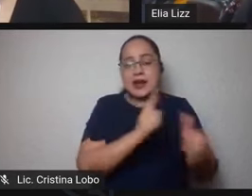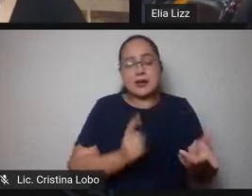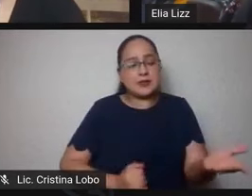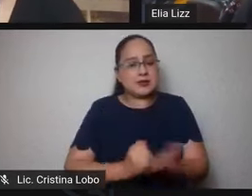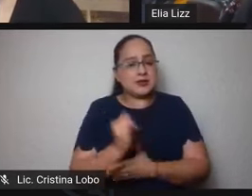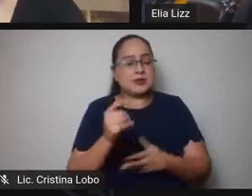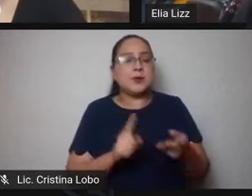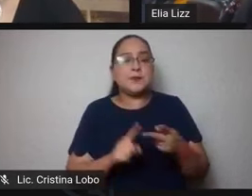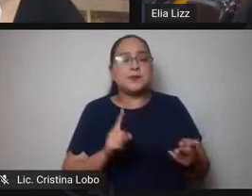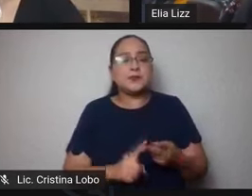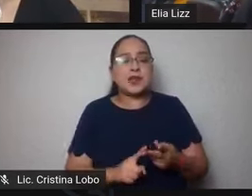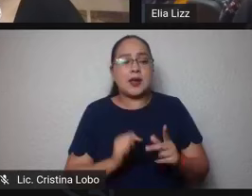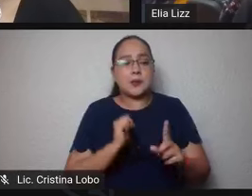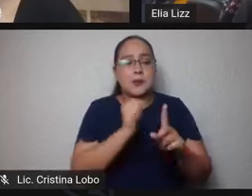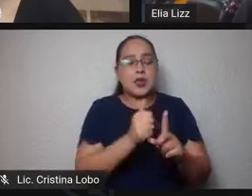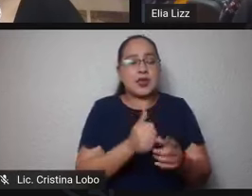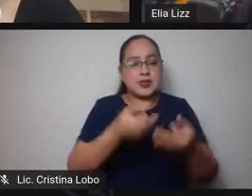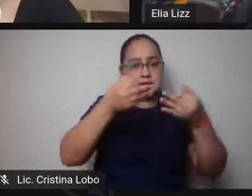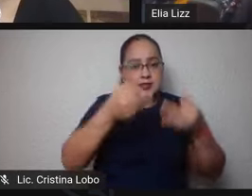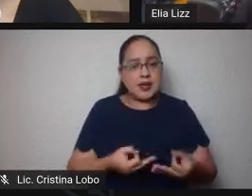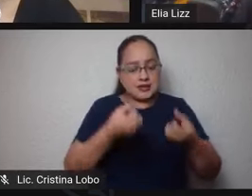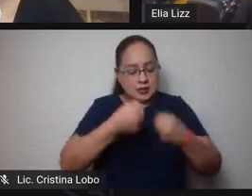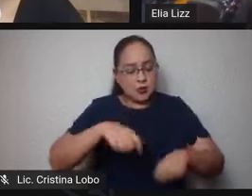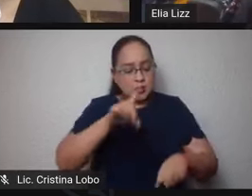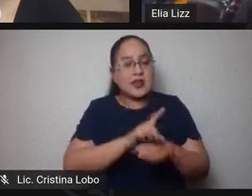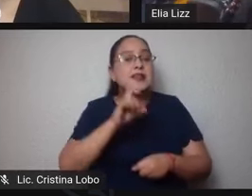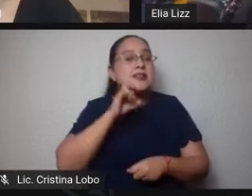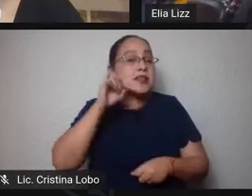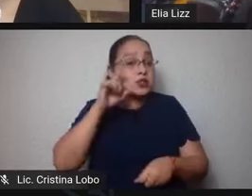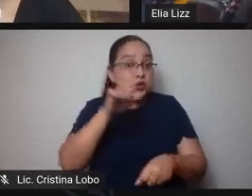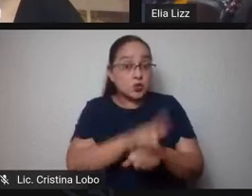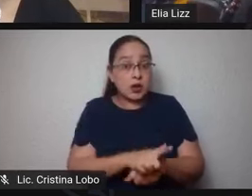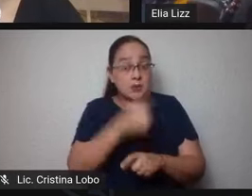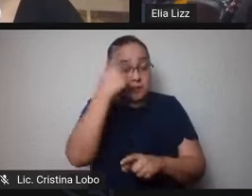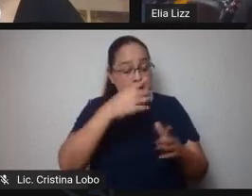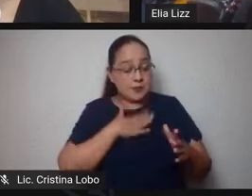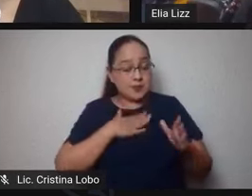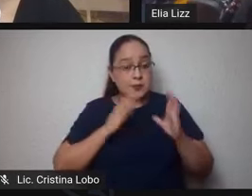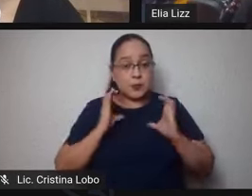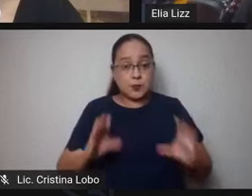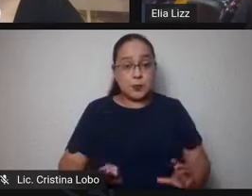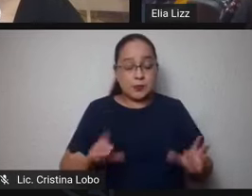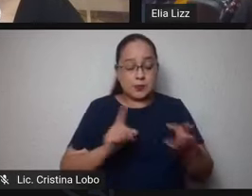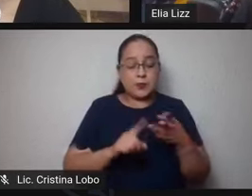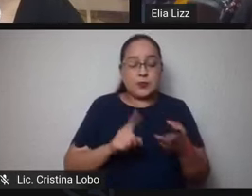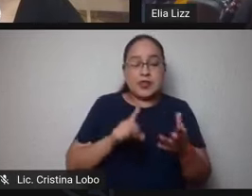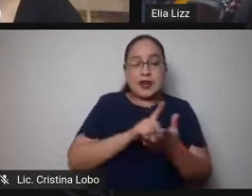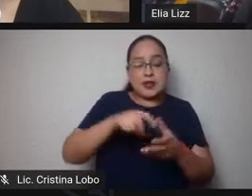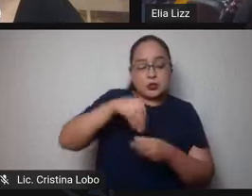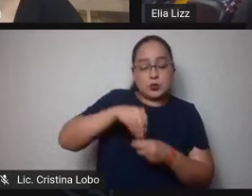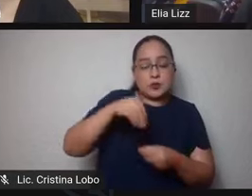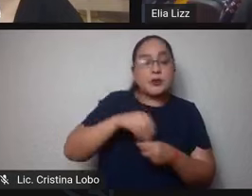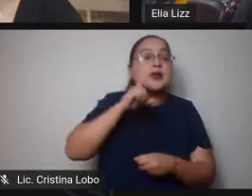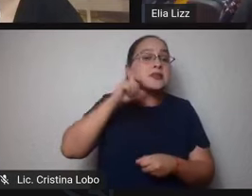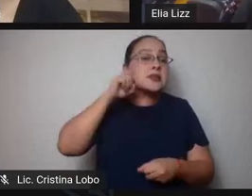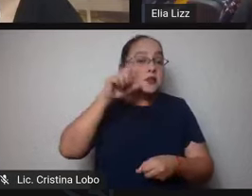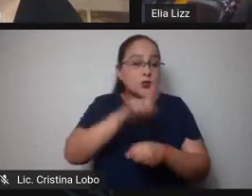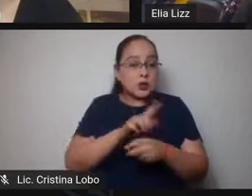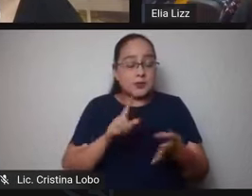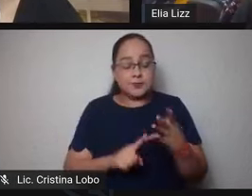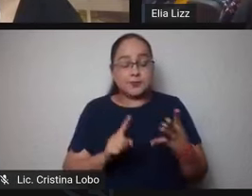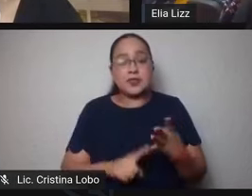a la autonomía, integridad y seguridad sexuales del cuerpo. Derecho a la privacidad sexual, derecho